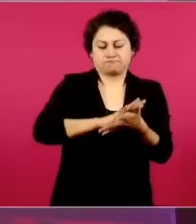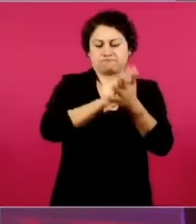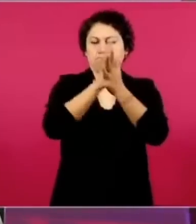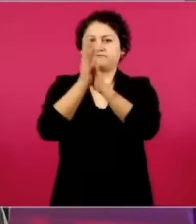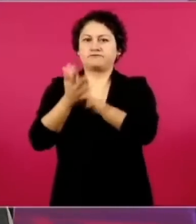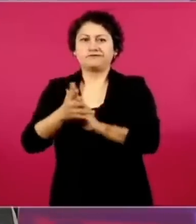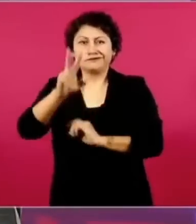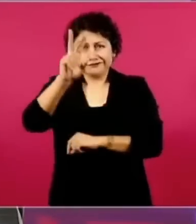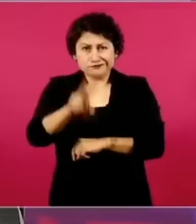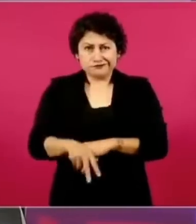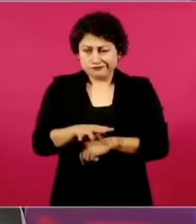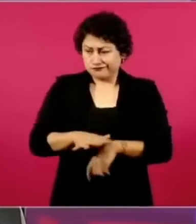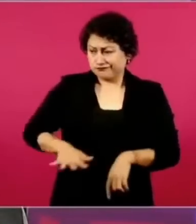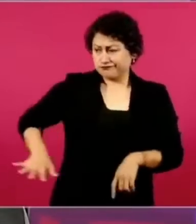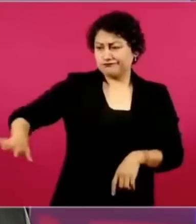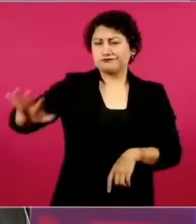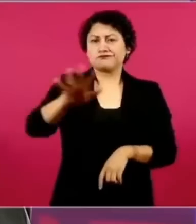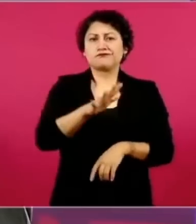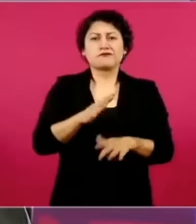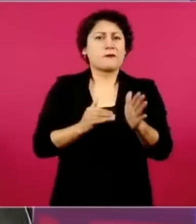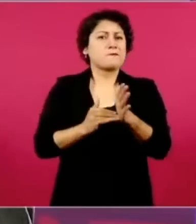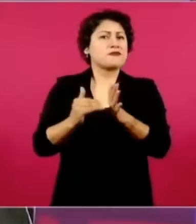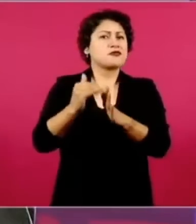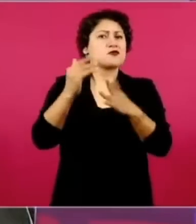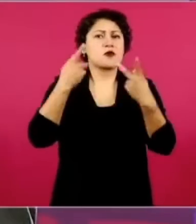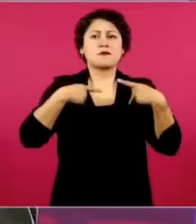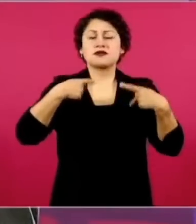llamamos la revolución de las conciencias,